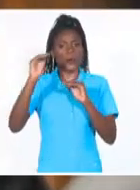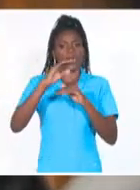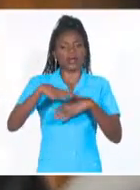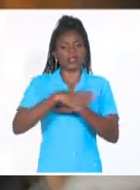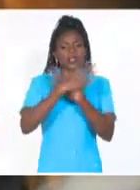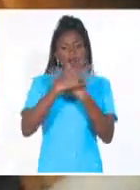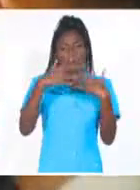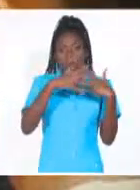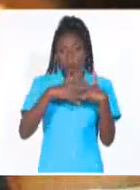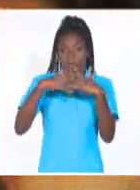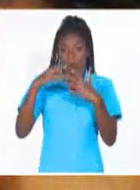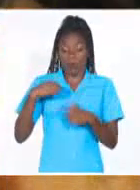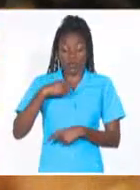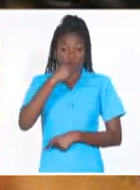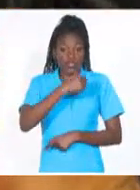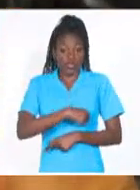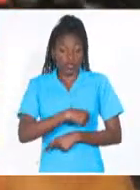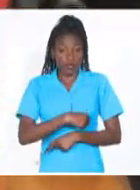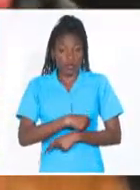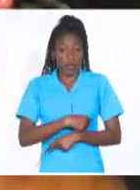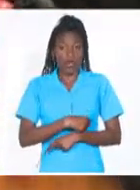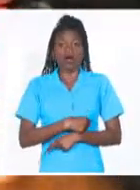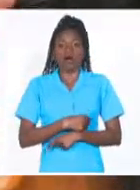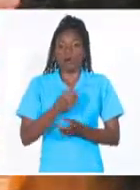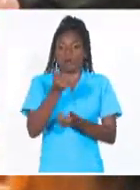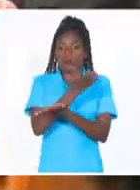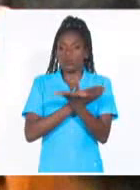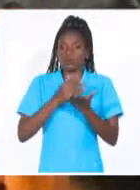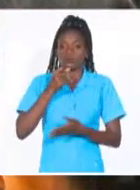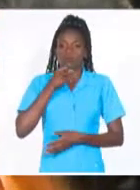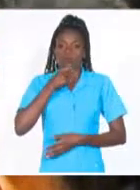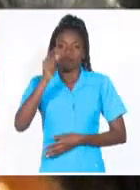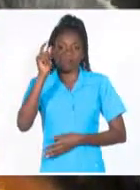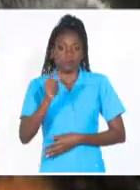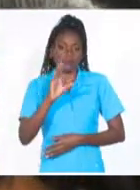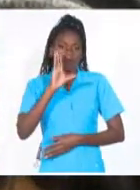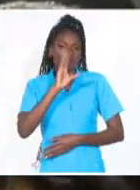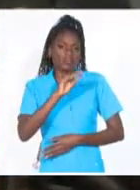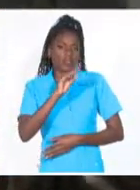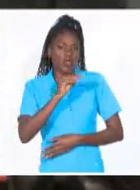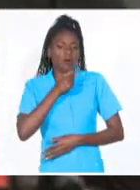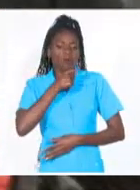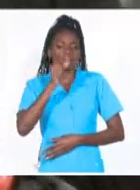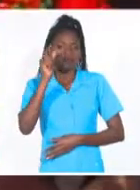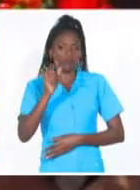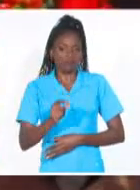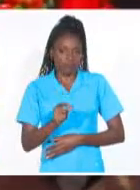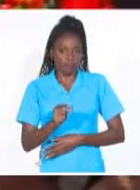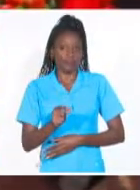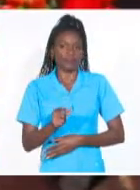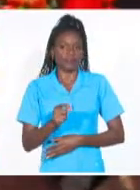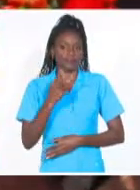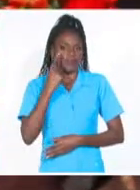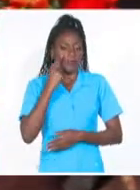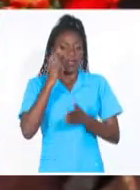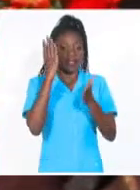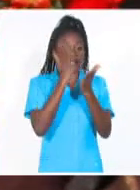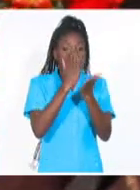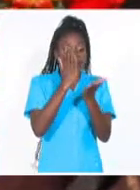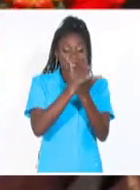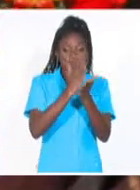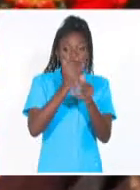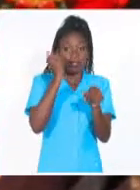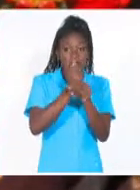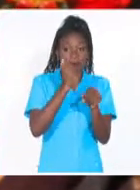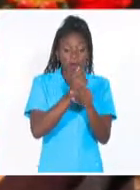chino, Wang Wenbin, durante una rueda de prensa. En sus declaraciones a la prensa, aludió a la intensa agenda de trabajo prevista durante